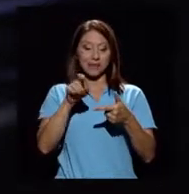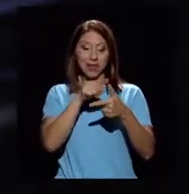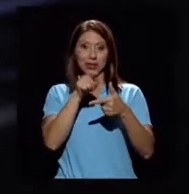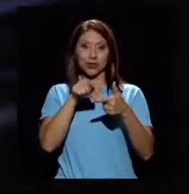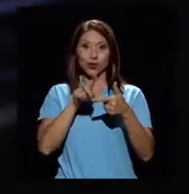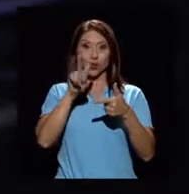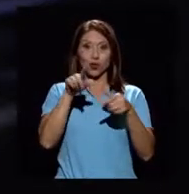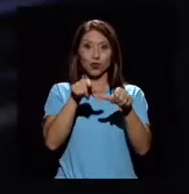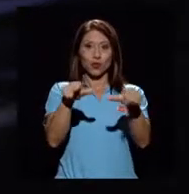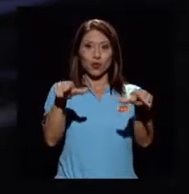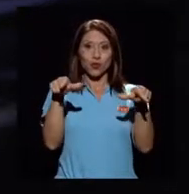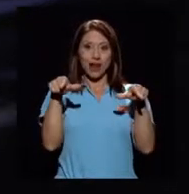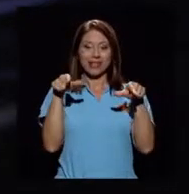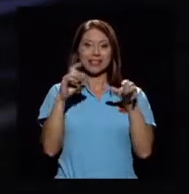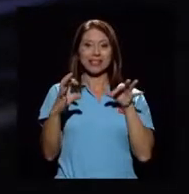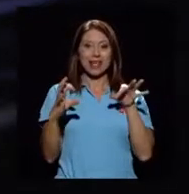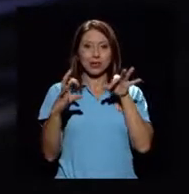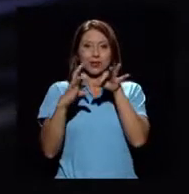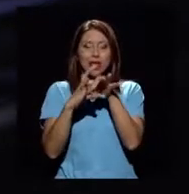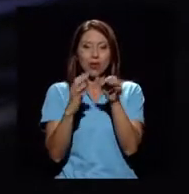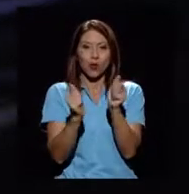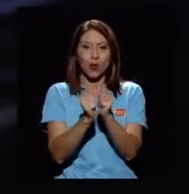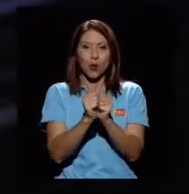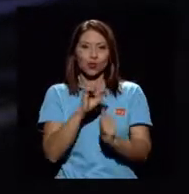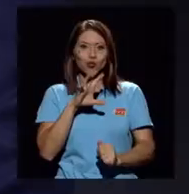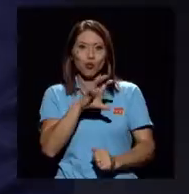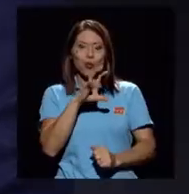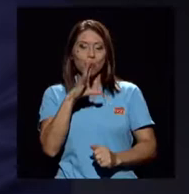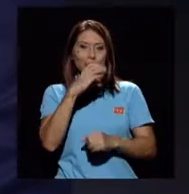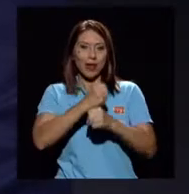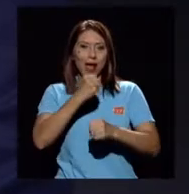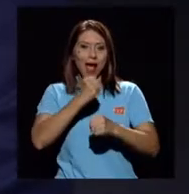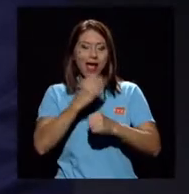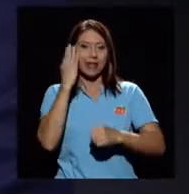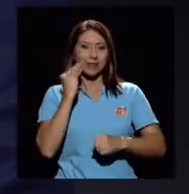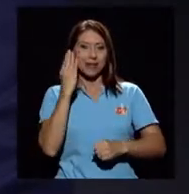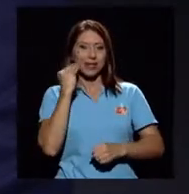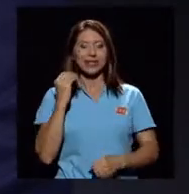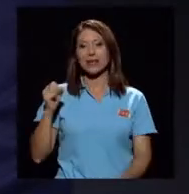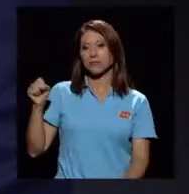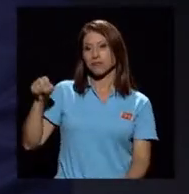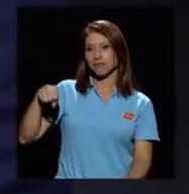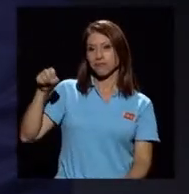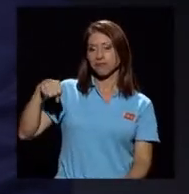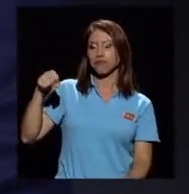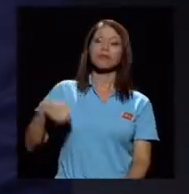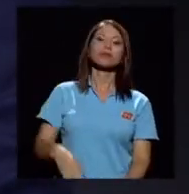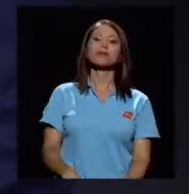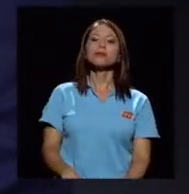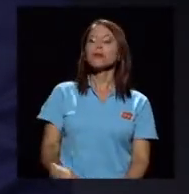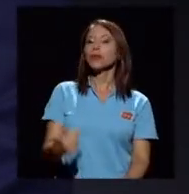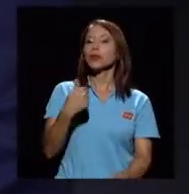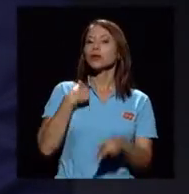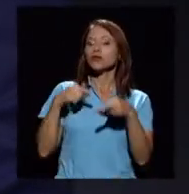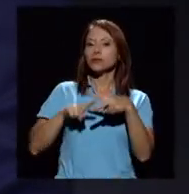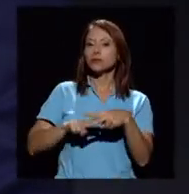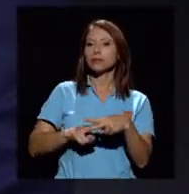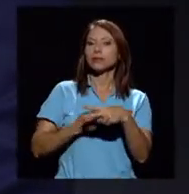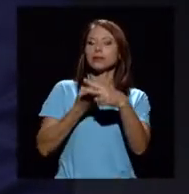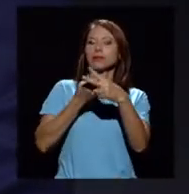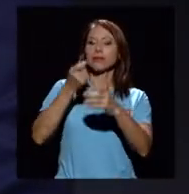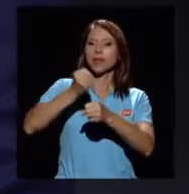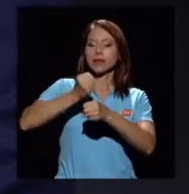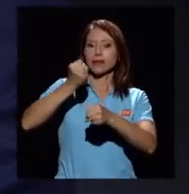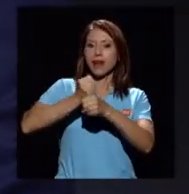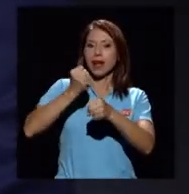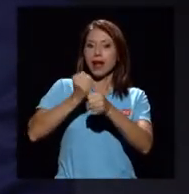está asociado con su propio trabajo y experiencia. Sí, exacto. Bueno, yo empecé a trabajar